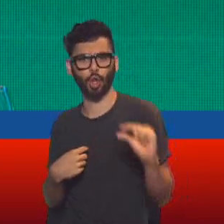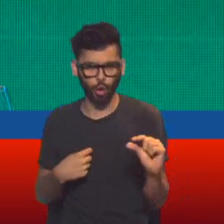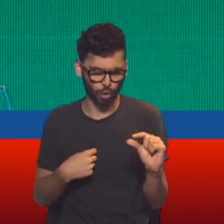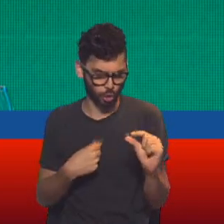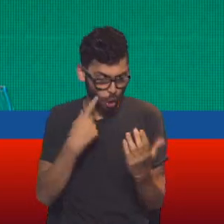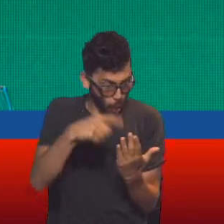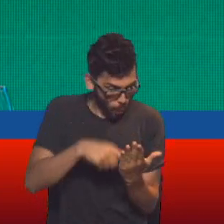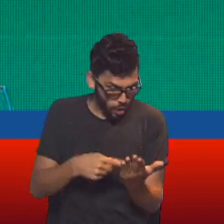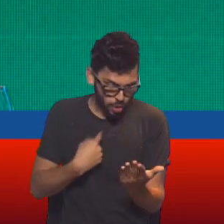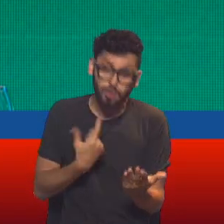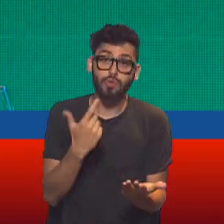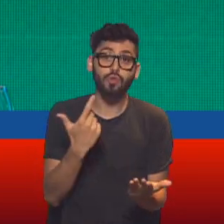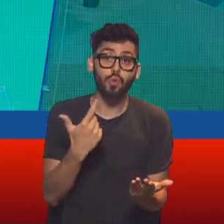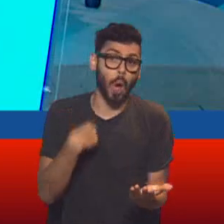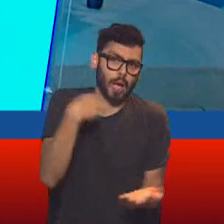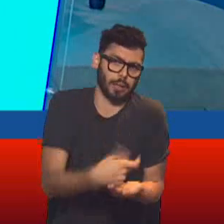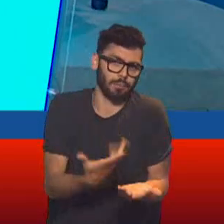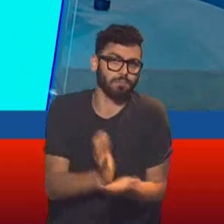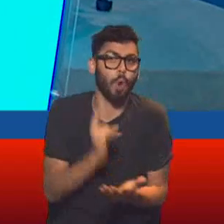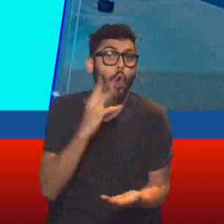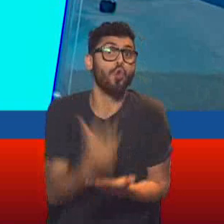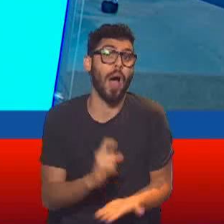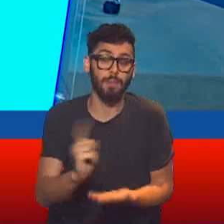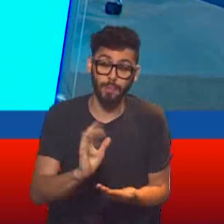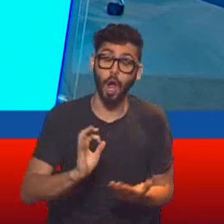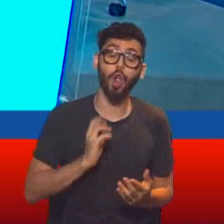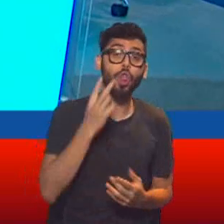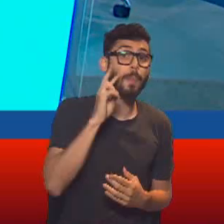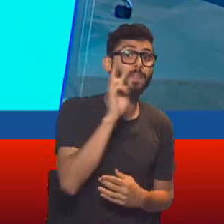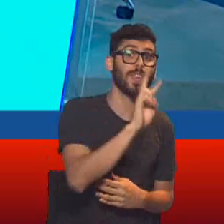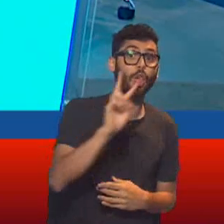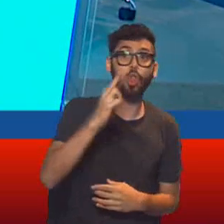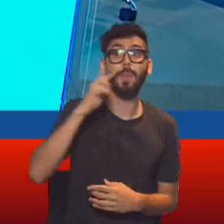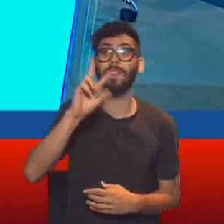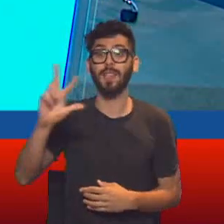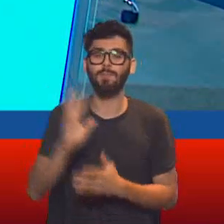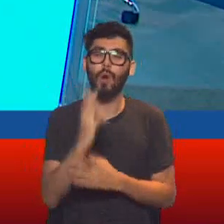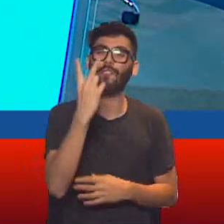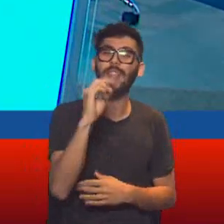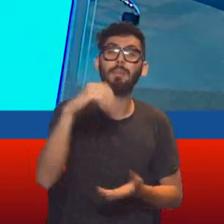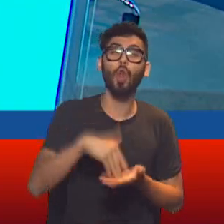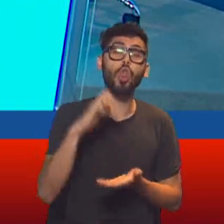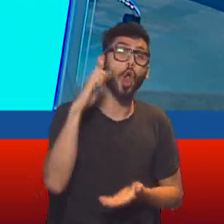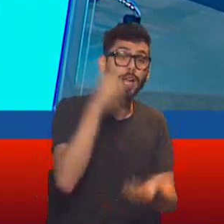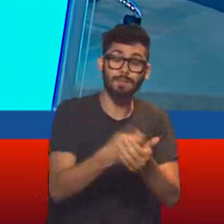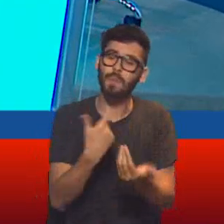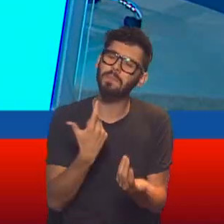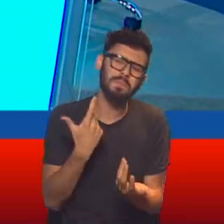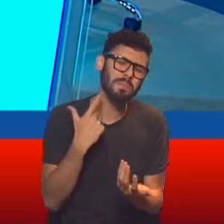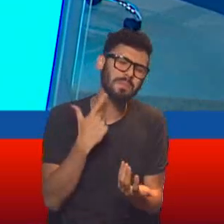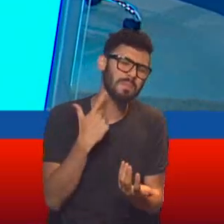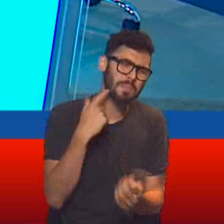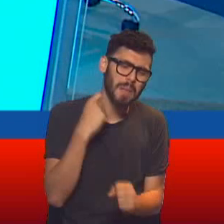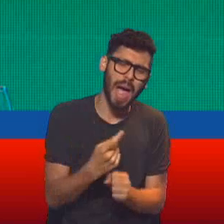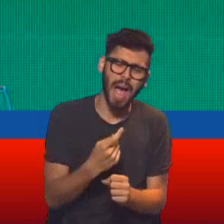lo tomo. Es que el año que viene, y el 2022 y 2023, casi 20.000 millones cada año. No se puede pagar, bajo ningún punto de vista. No, o sea, solo no es que